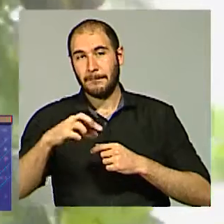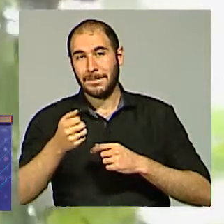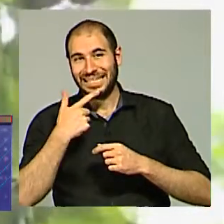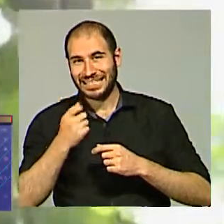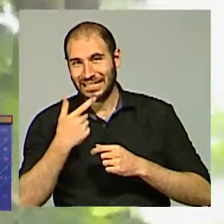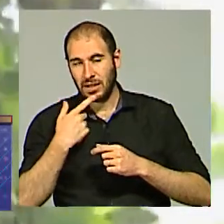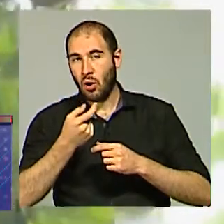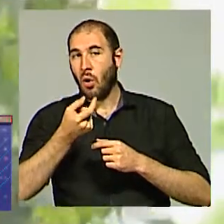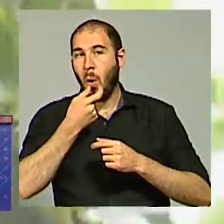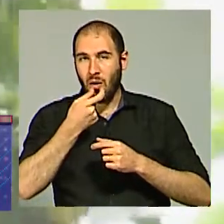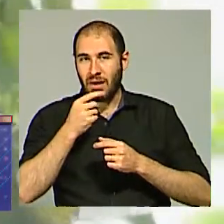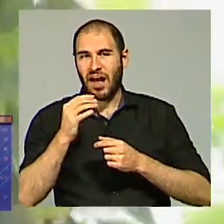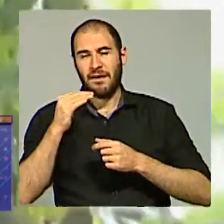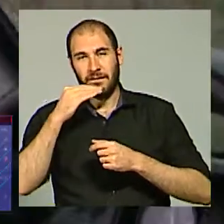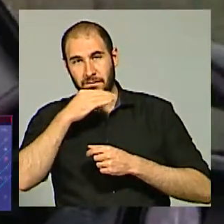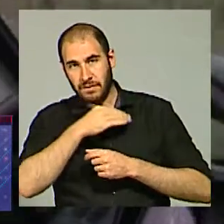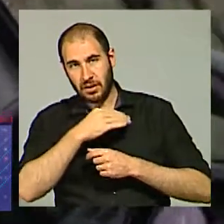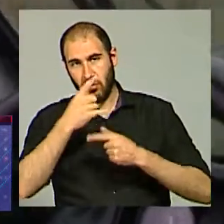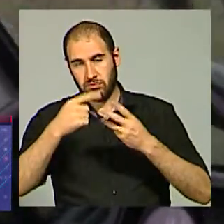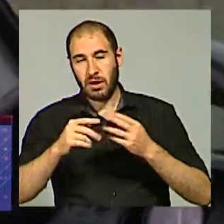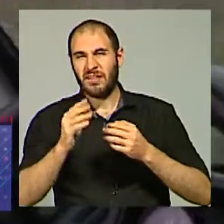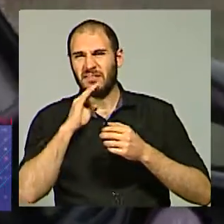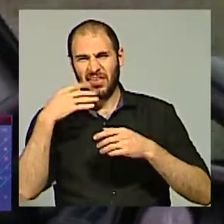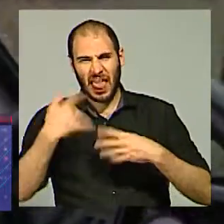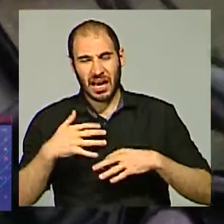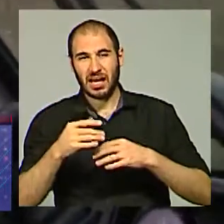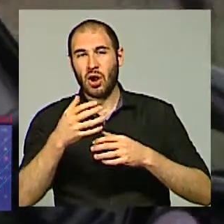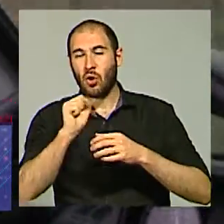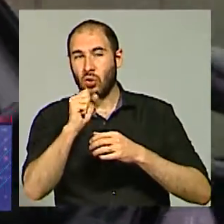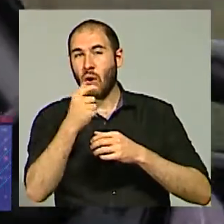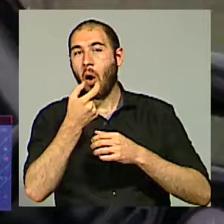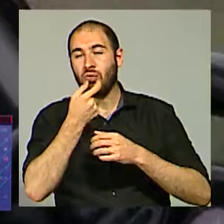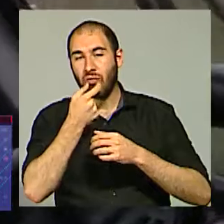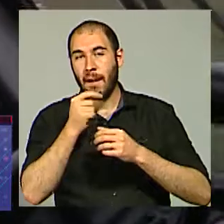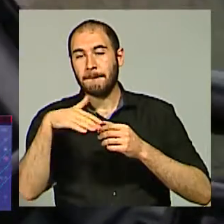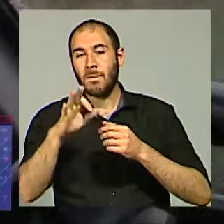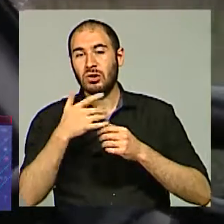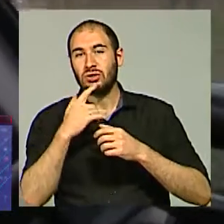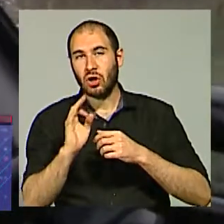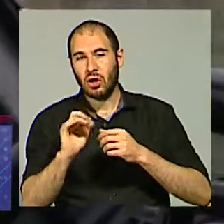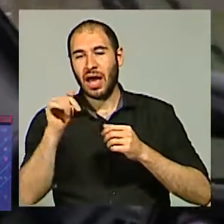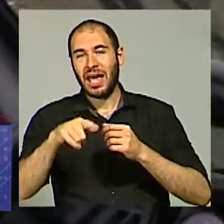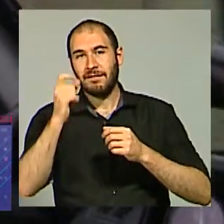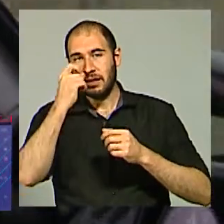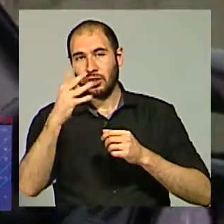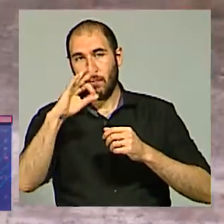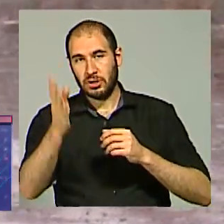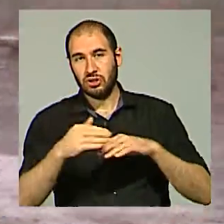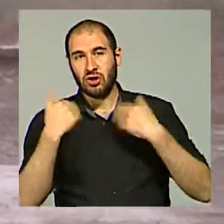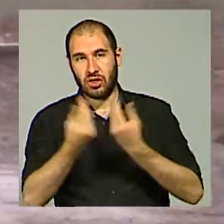o hace un fresco vinos de baja graduación vinagre jugo de uva y mosto al que se destinará un 25 por